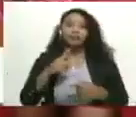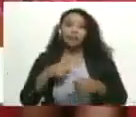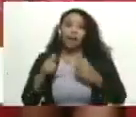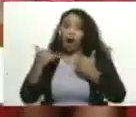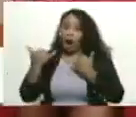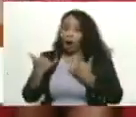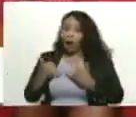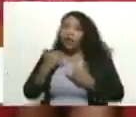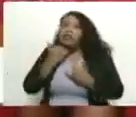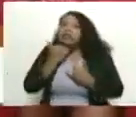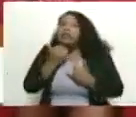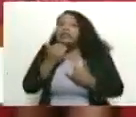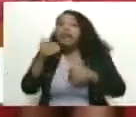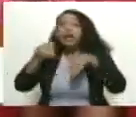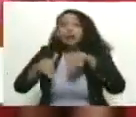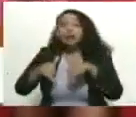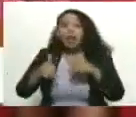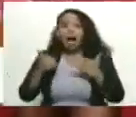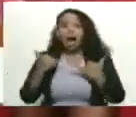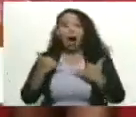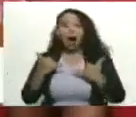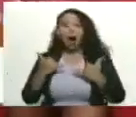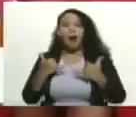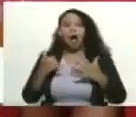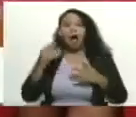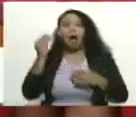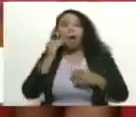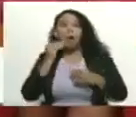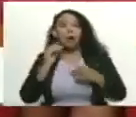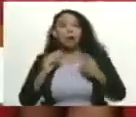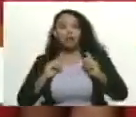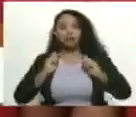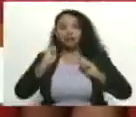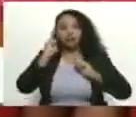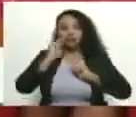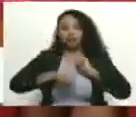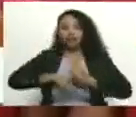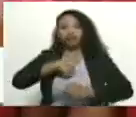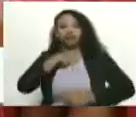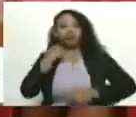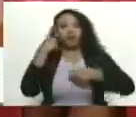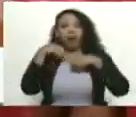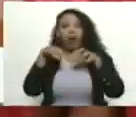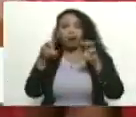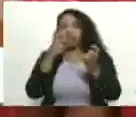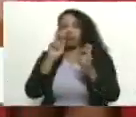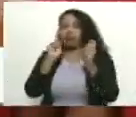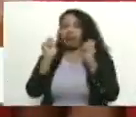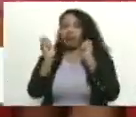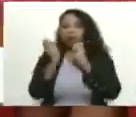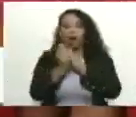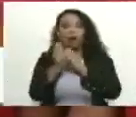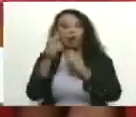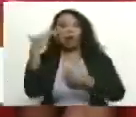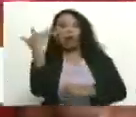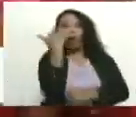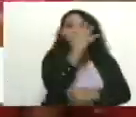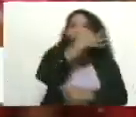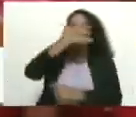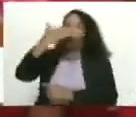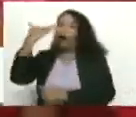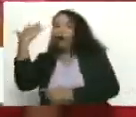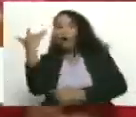vienen elecciones, se quitan el traje de lobo y se ponen el de oveja. Y vienen para acá, para Araure, para Carigua, y llegan a